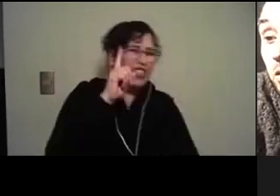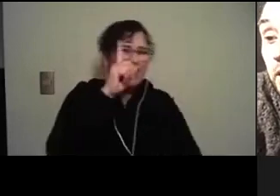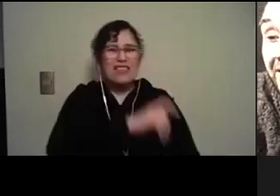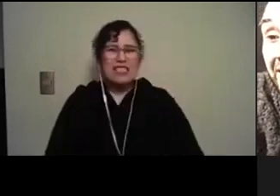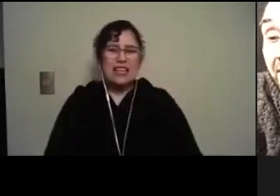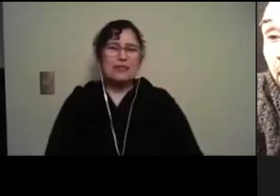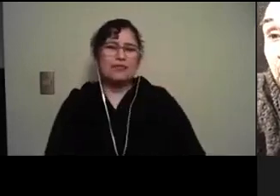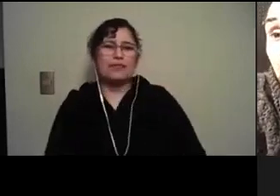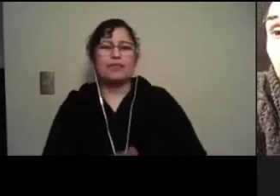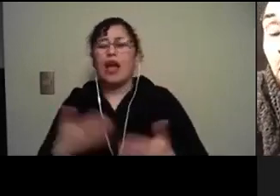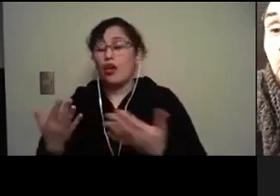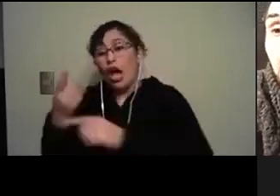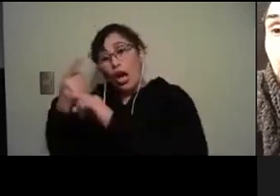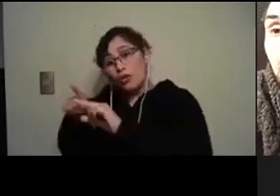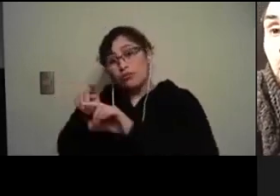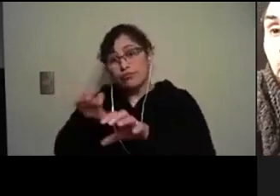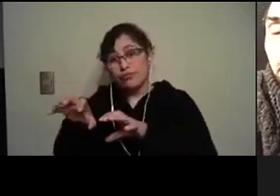tomado conciencia tiene que ver con,